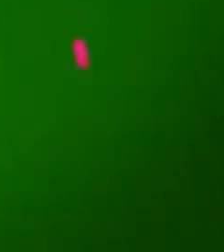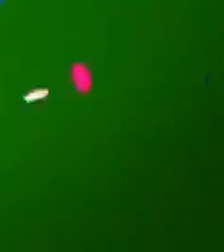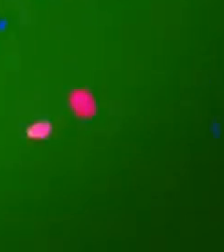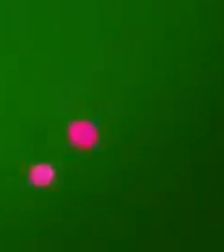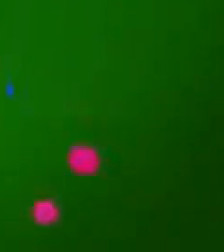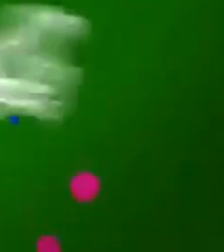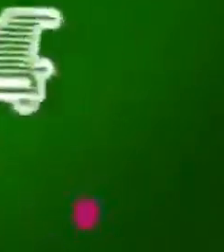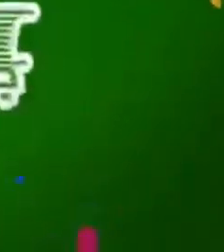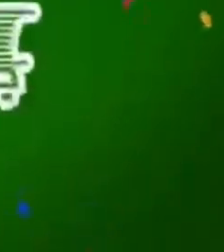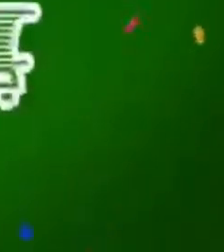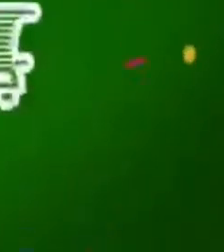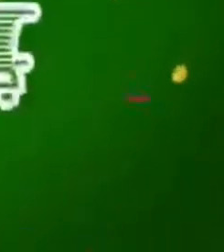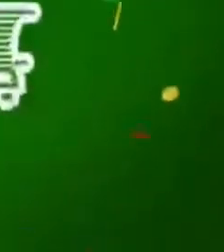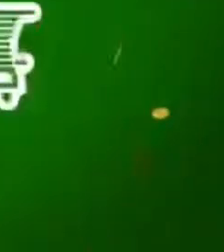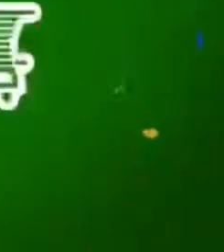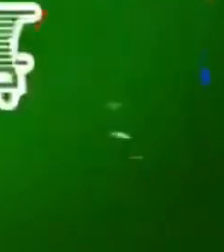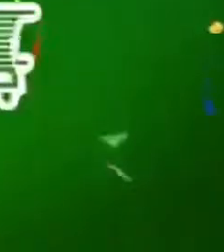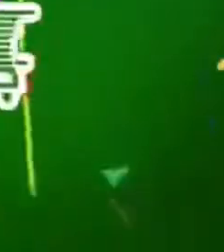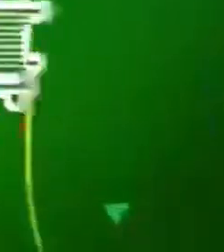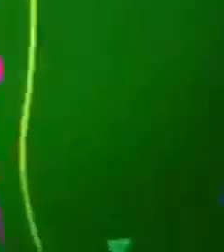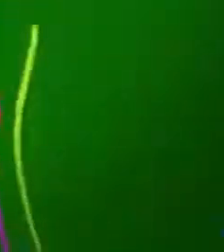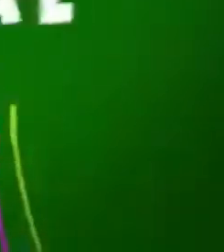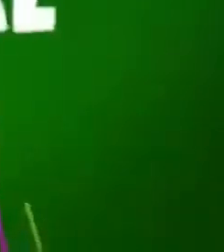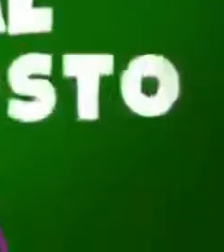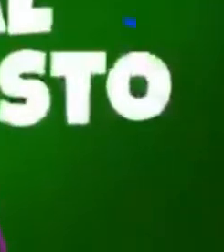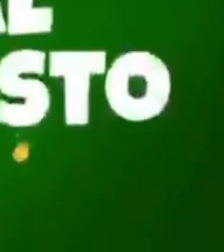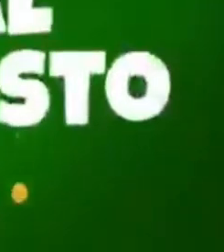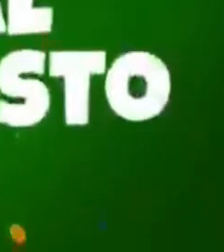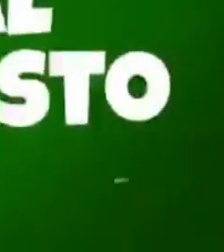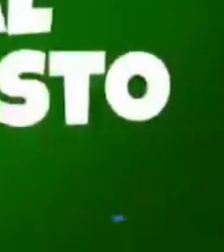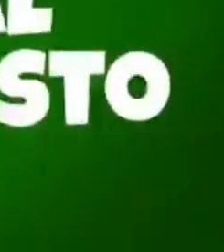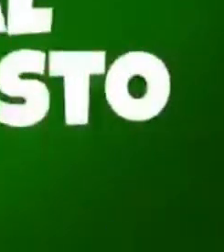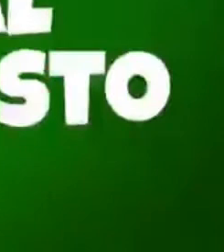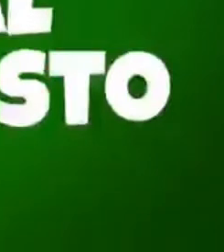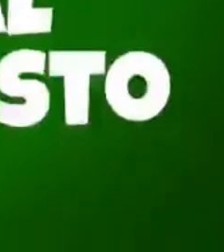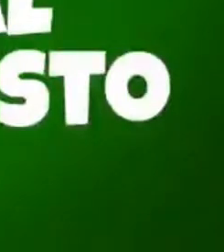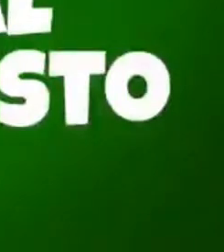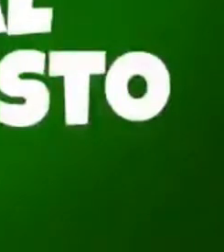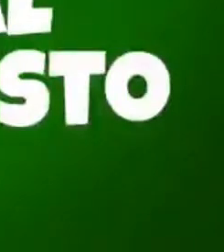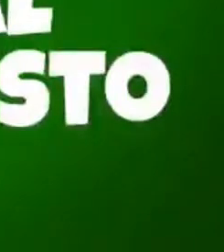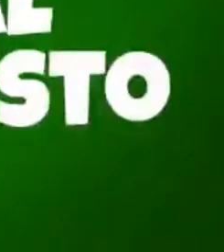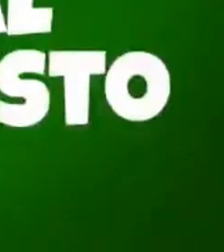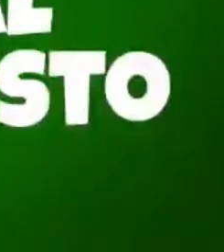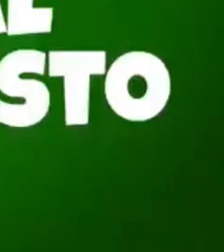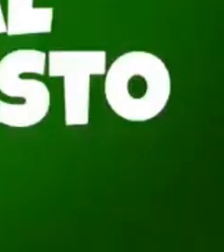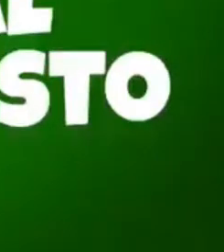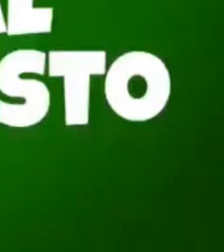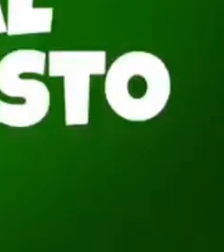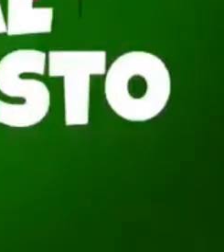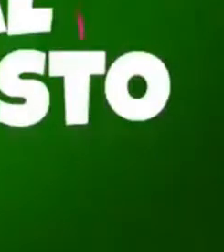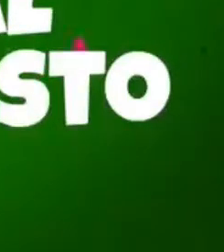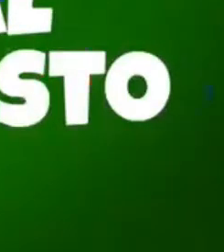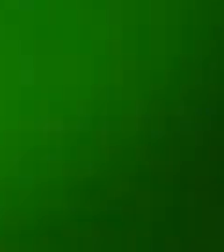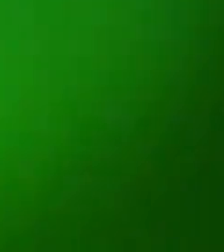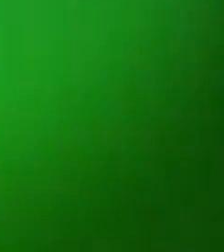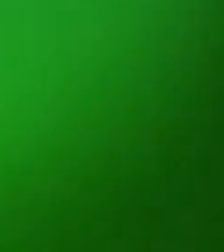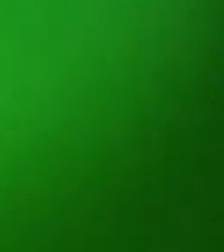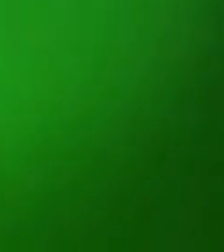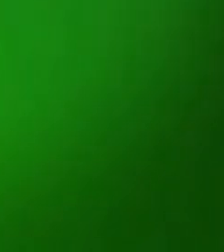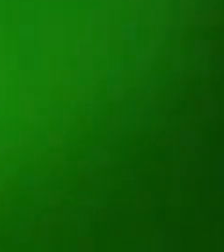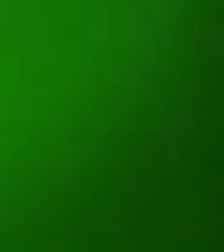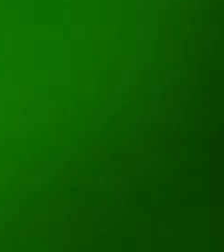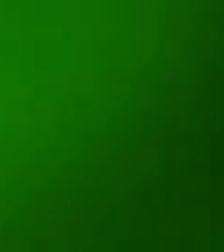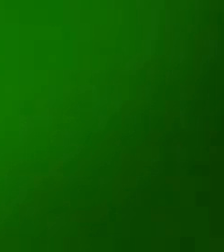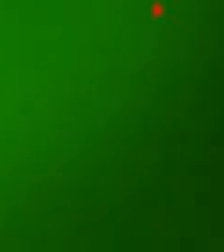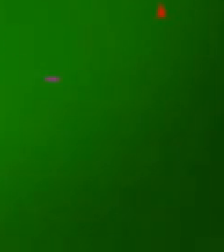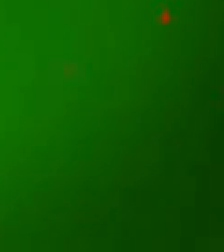Gran madrugón de autoservicio La Quinta. Descuentos del 10 al 70%. Desde el martes 15 al viernes 18 de agosto. La Quinta, donde